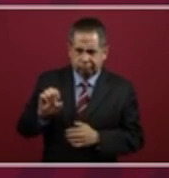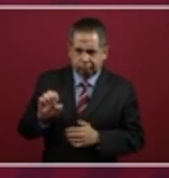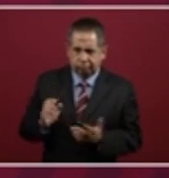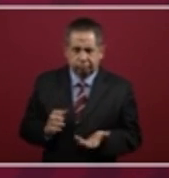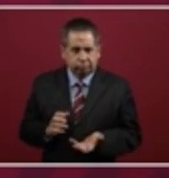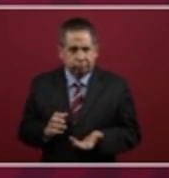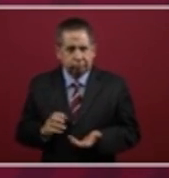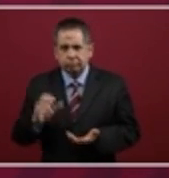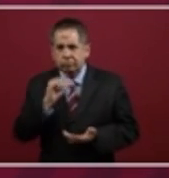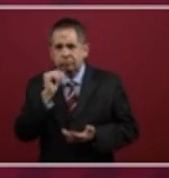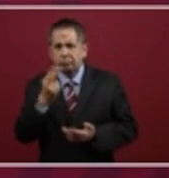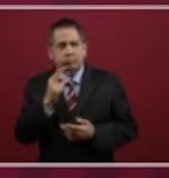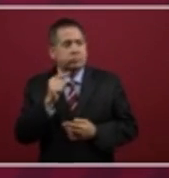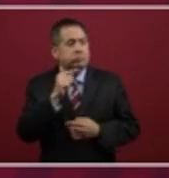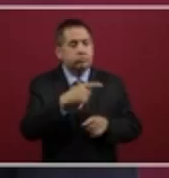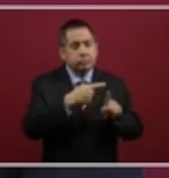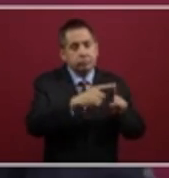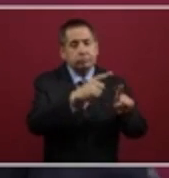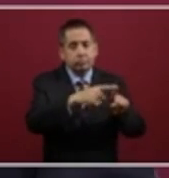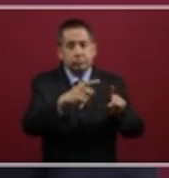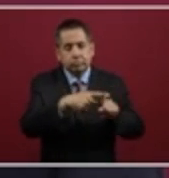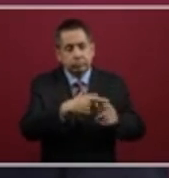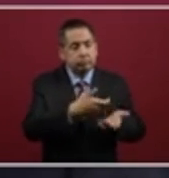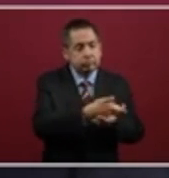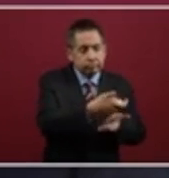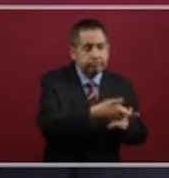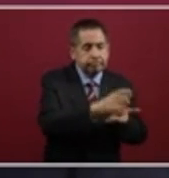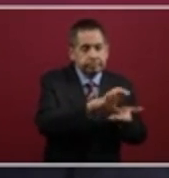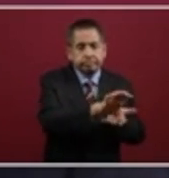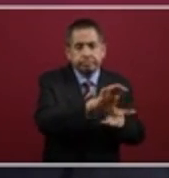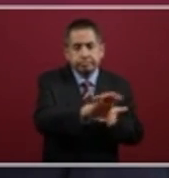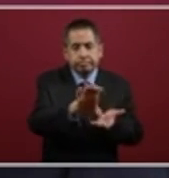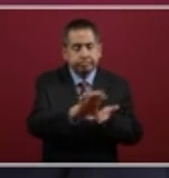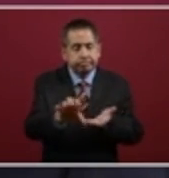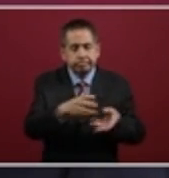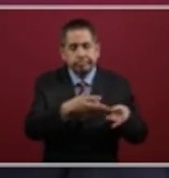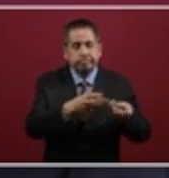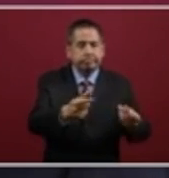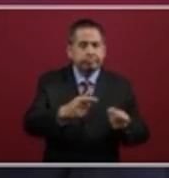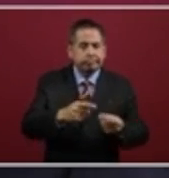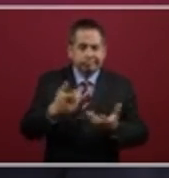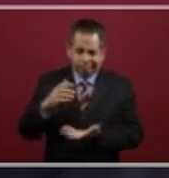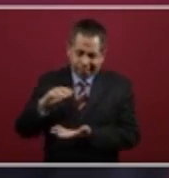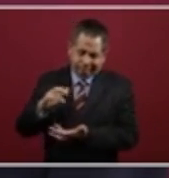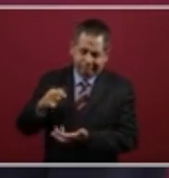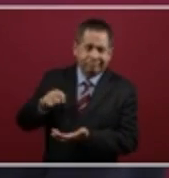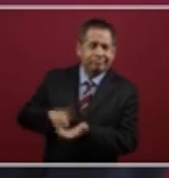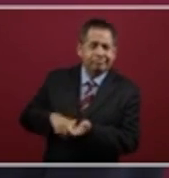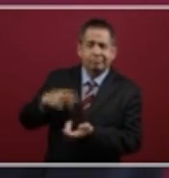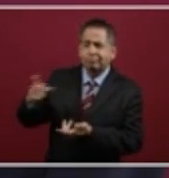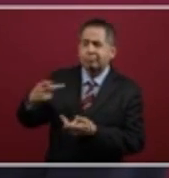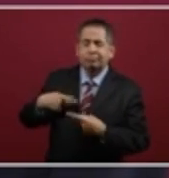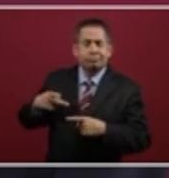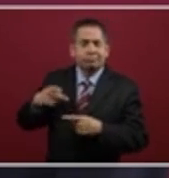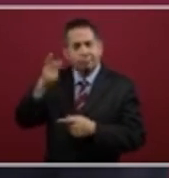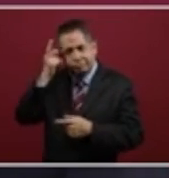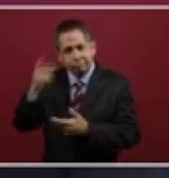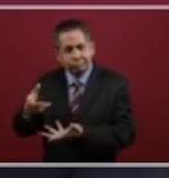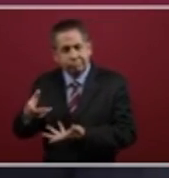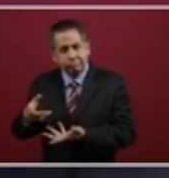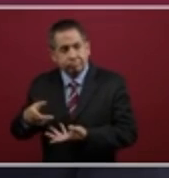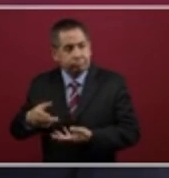gastando el presupuesto, que es dinero de los ciudadanos, sin